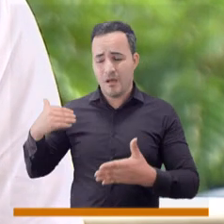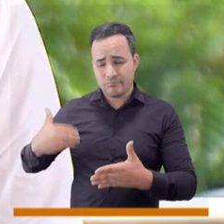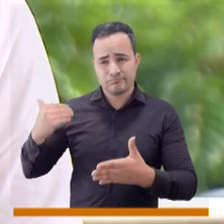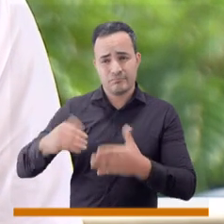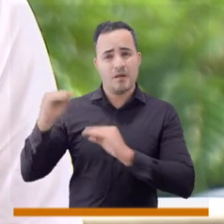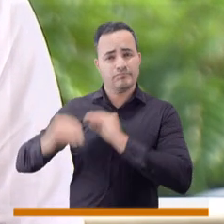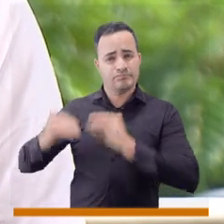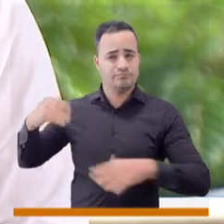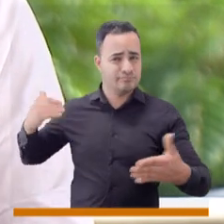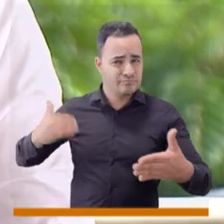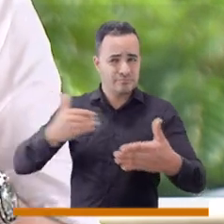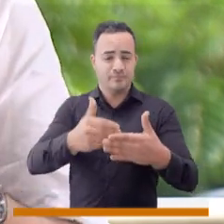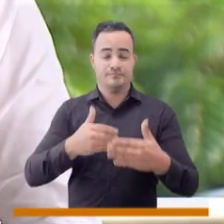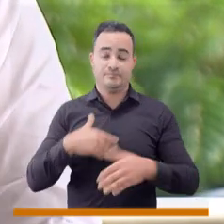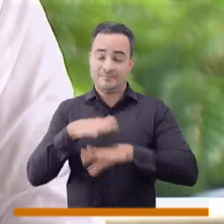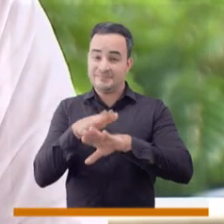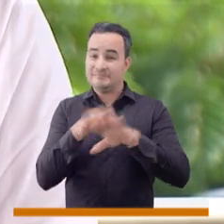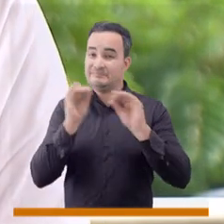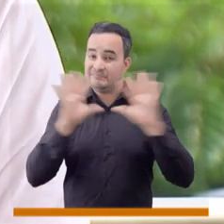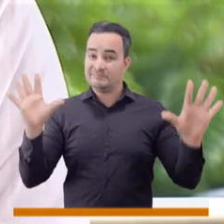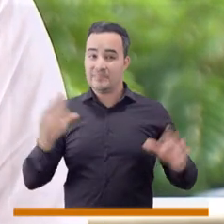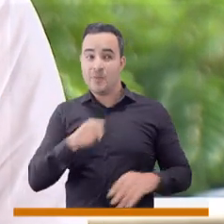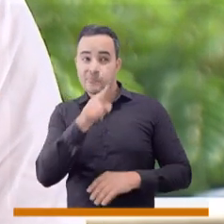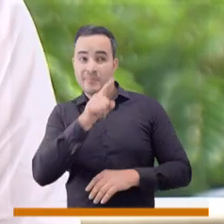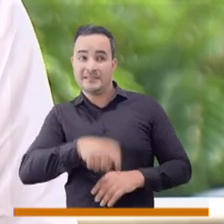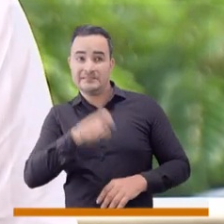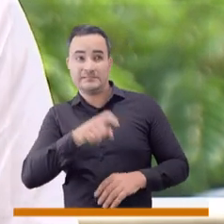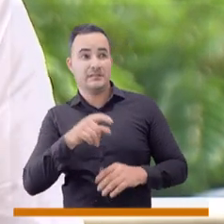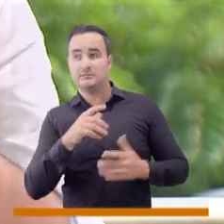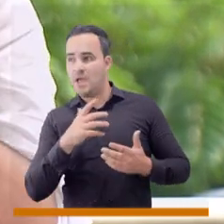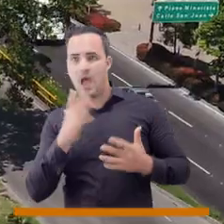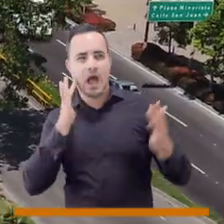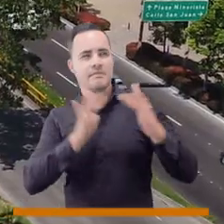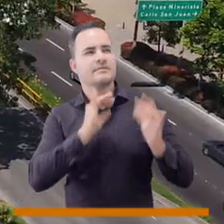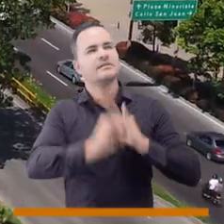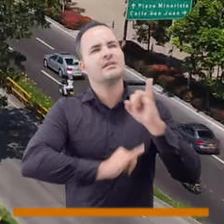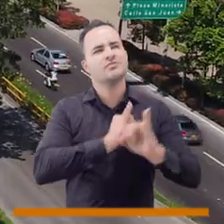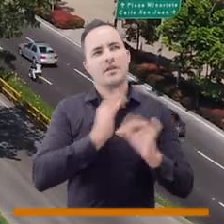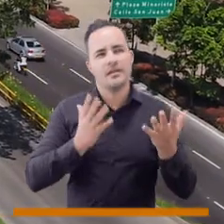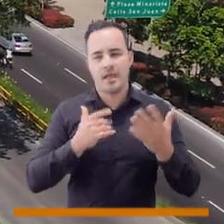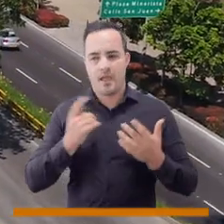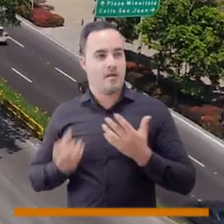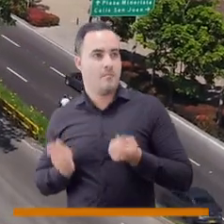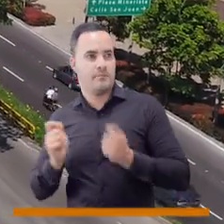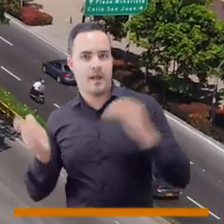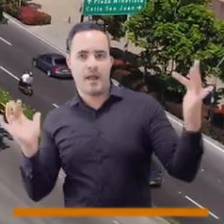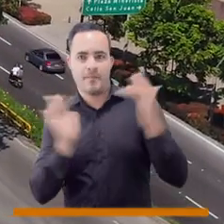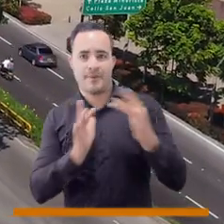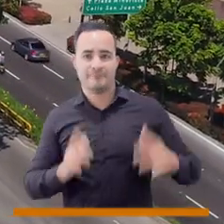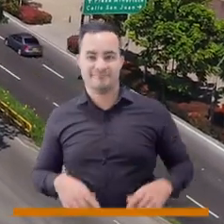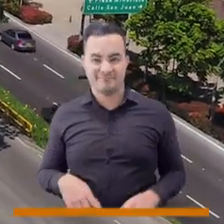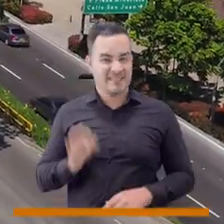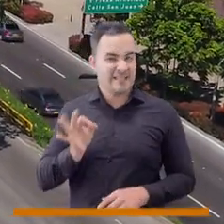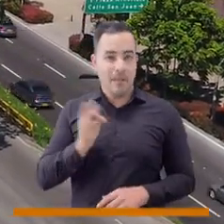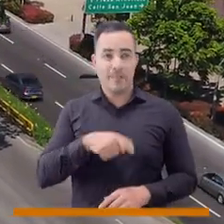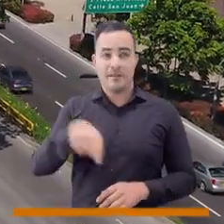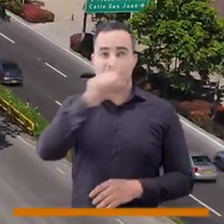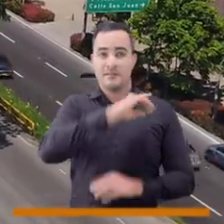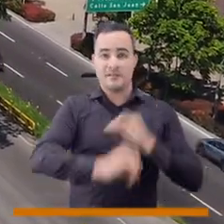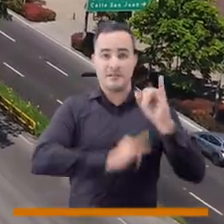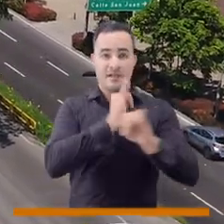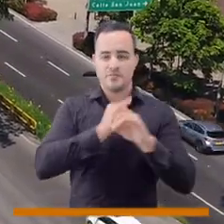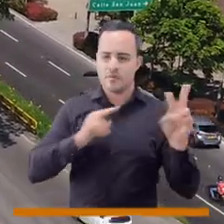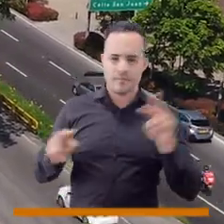Medellín, Caterine. Nosotros siempre vamos a la vanguardia de las necesidades a nivel internacional, y por eso es que esto es una ciudad siempre que a